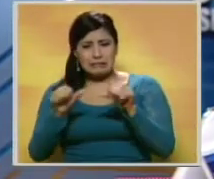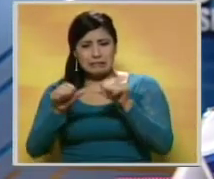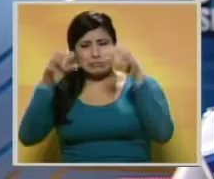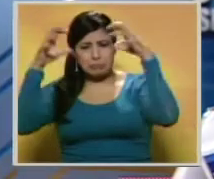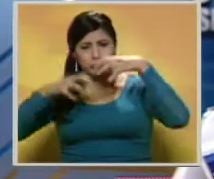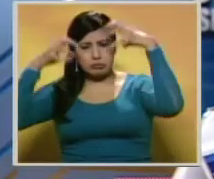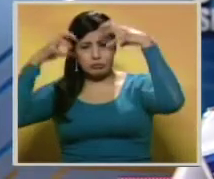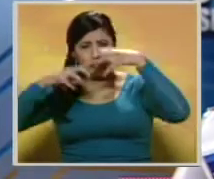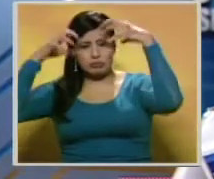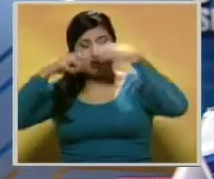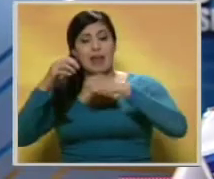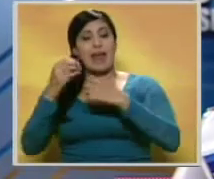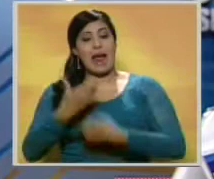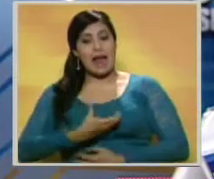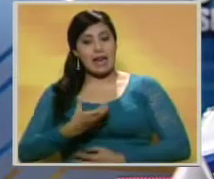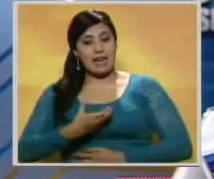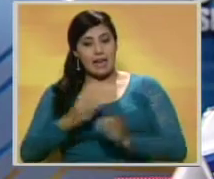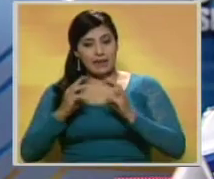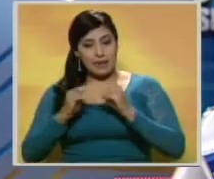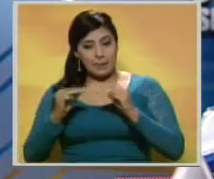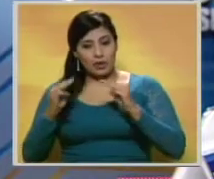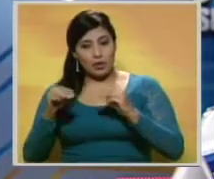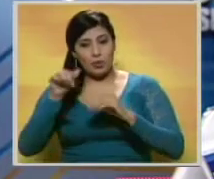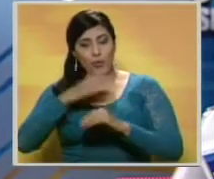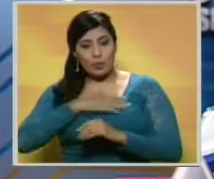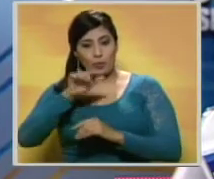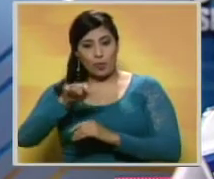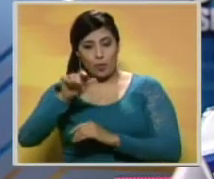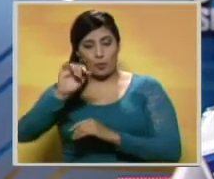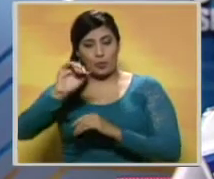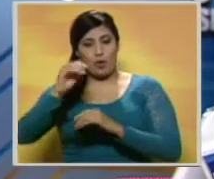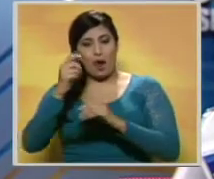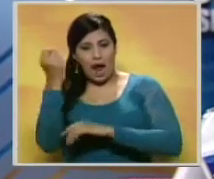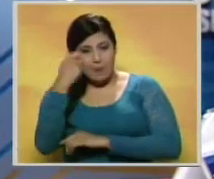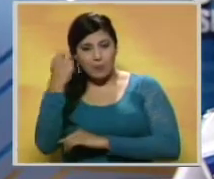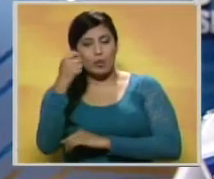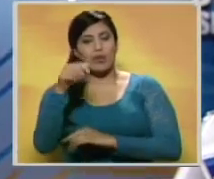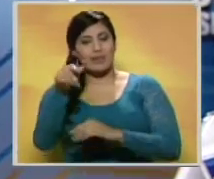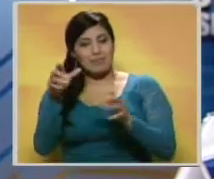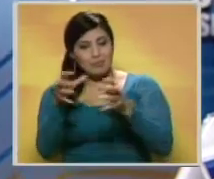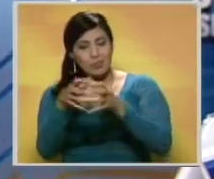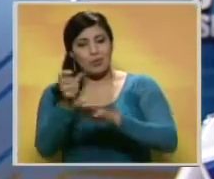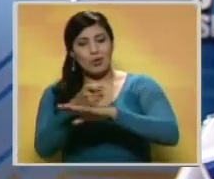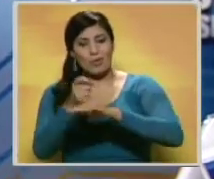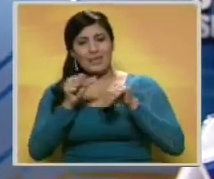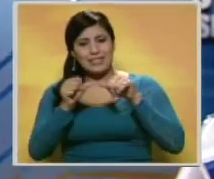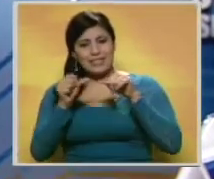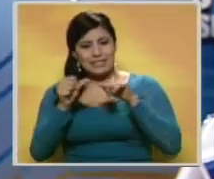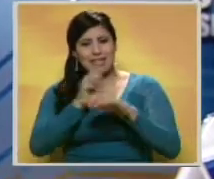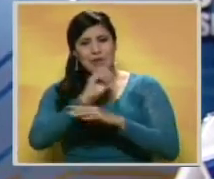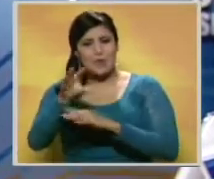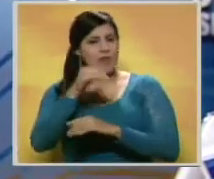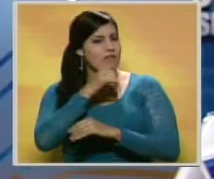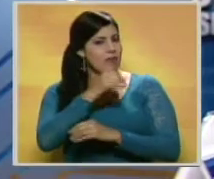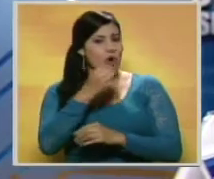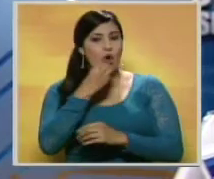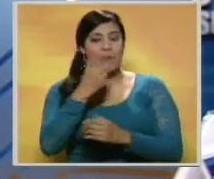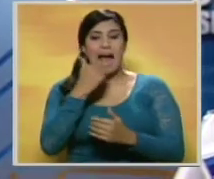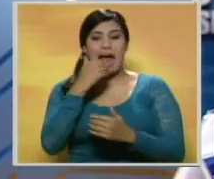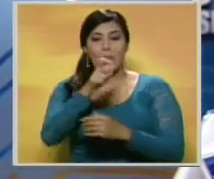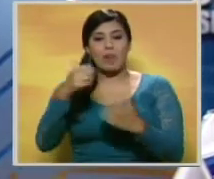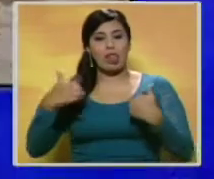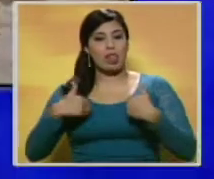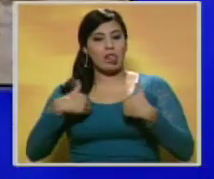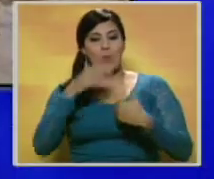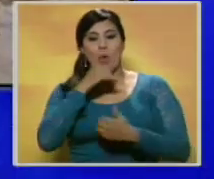lluvias. El alcalde metropolitano del Alto Apure, Jorge Rodríguez, pide que el gobierno nacional continúe el envío de insumos para los